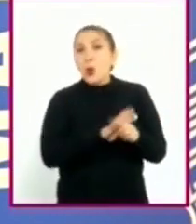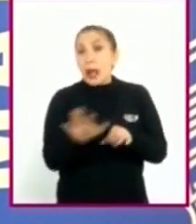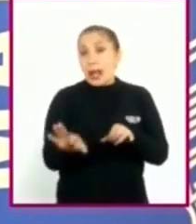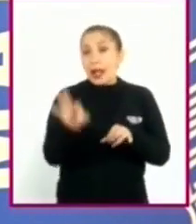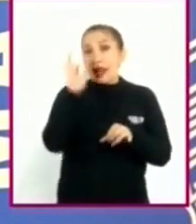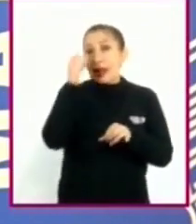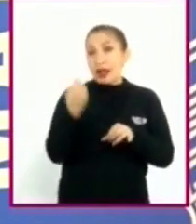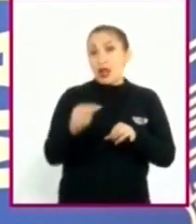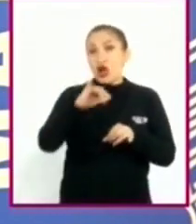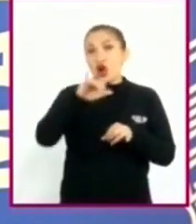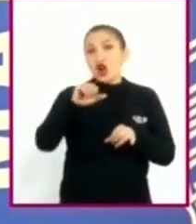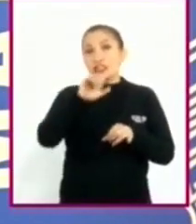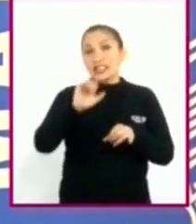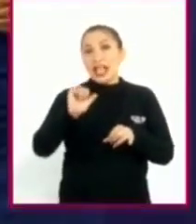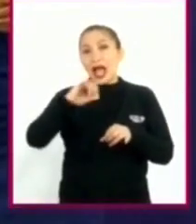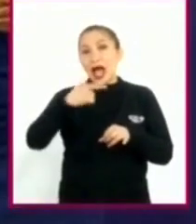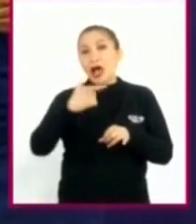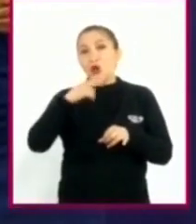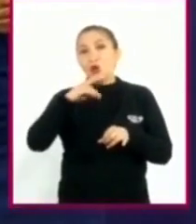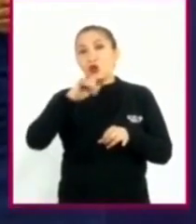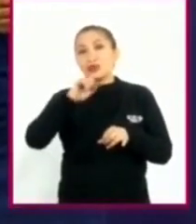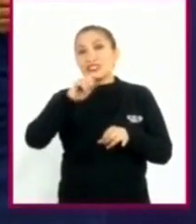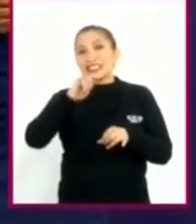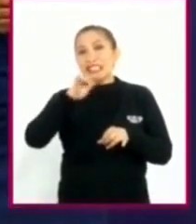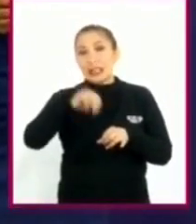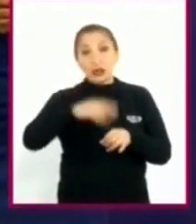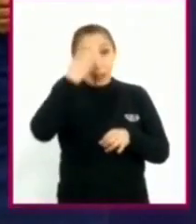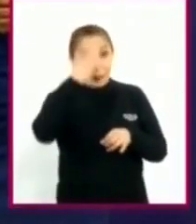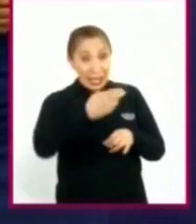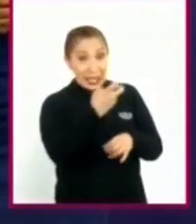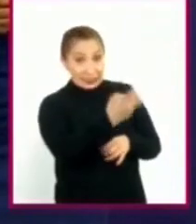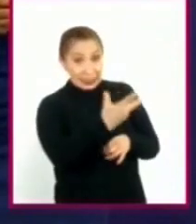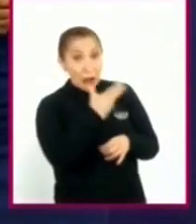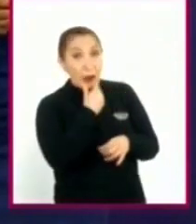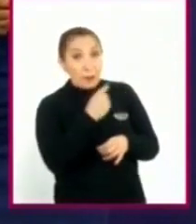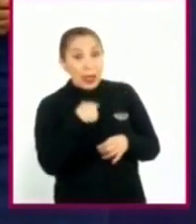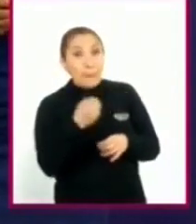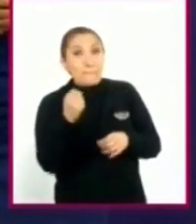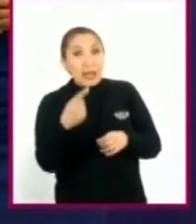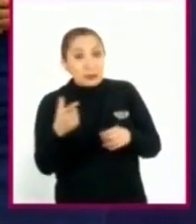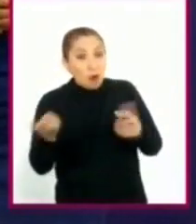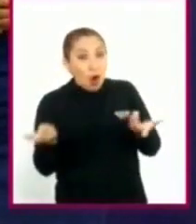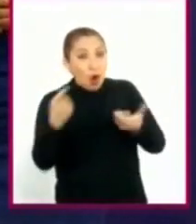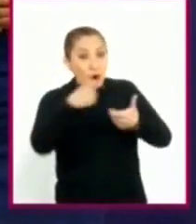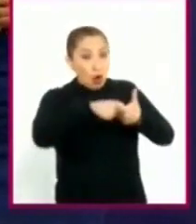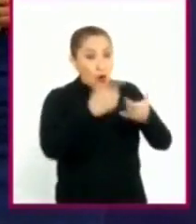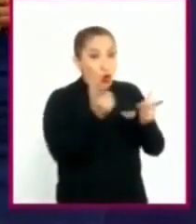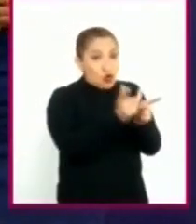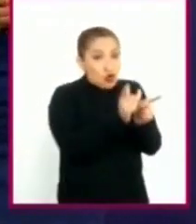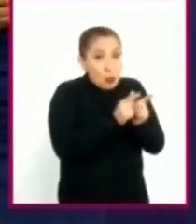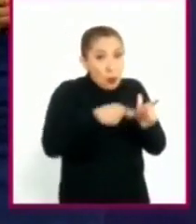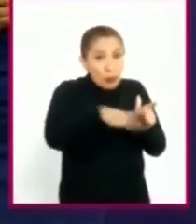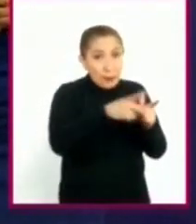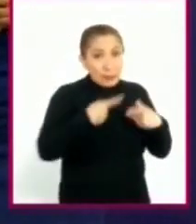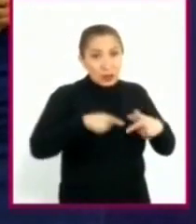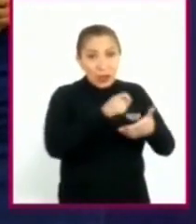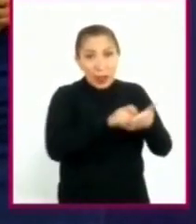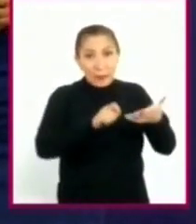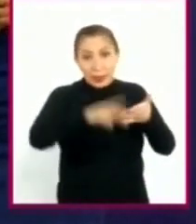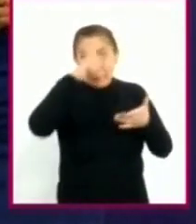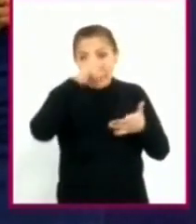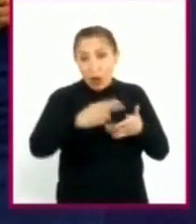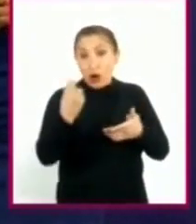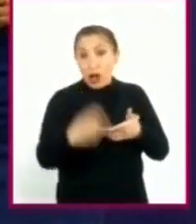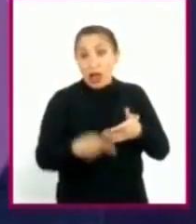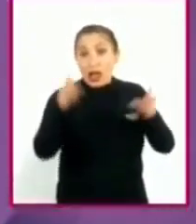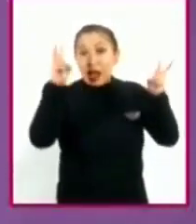es José Agustín. ¿Sabían que José Agustín pertenece a una corriente de escritores mexicanos denominada